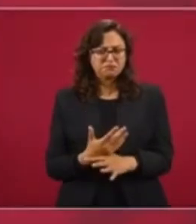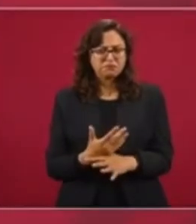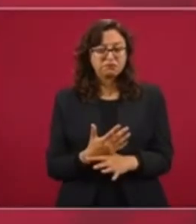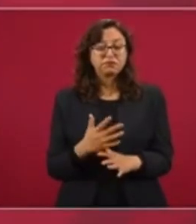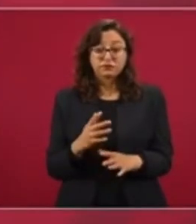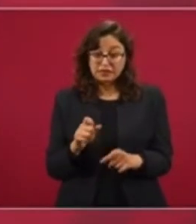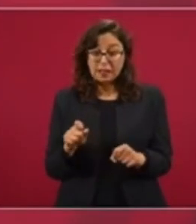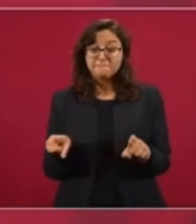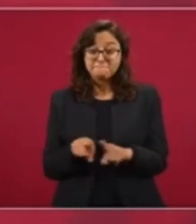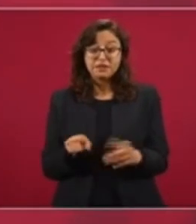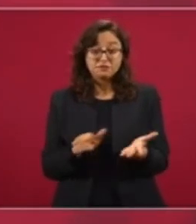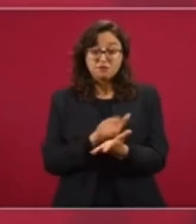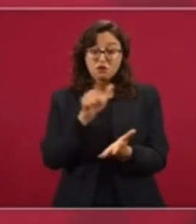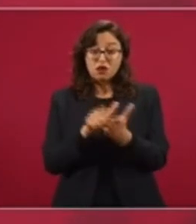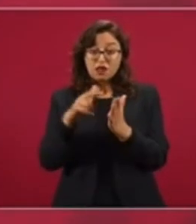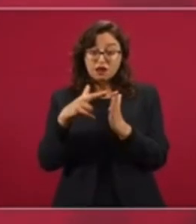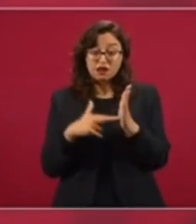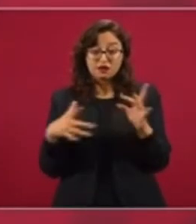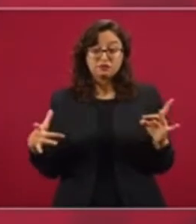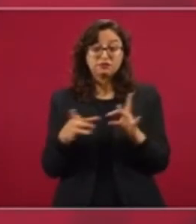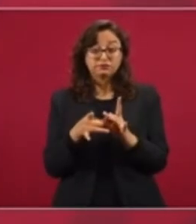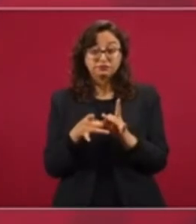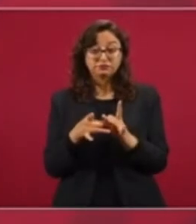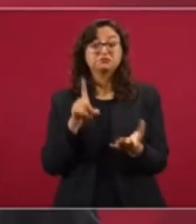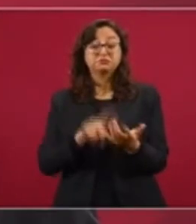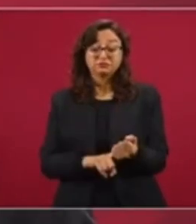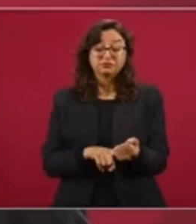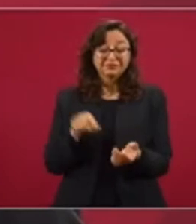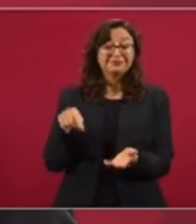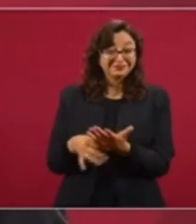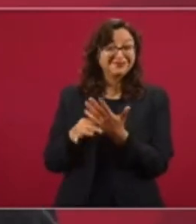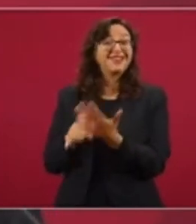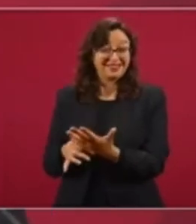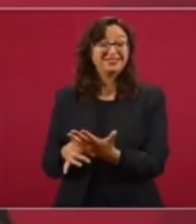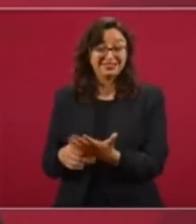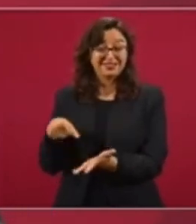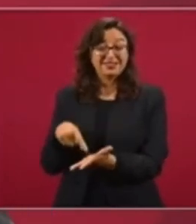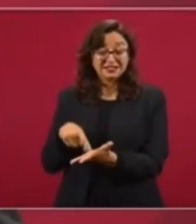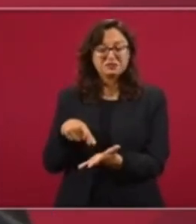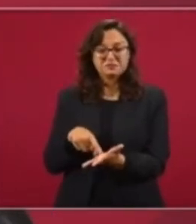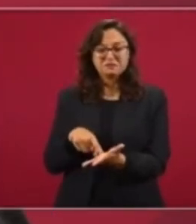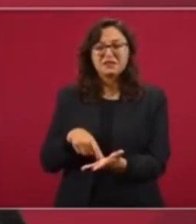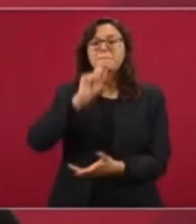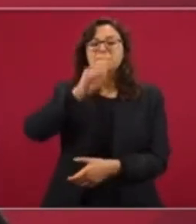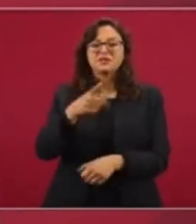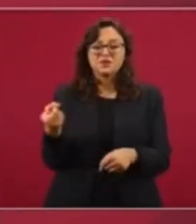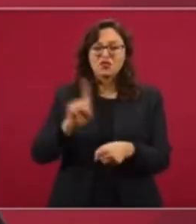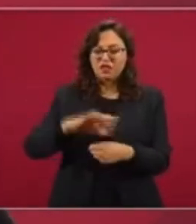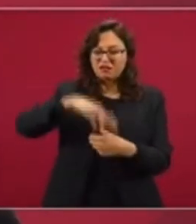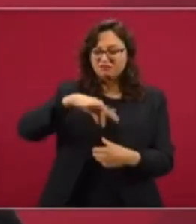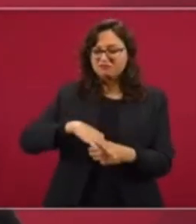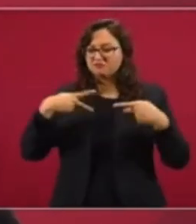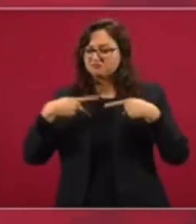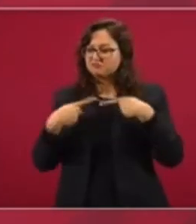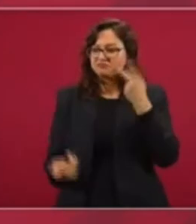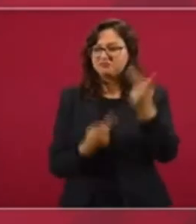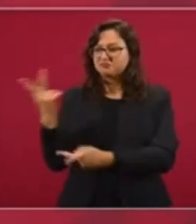porque incluso la ley reglamentaria vigente habla de hacer la consulta el mismo día de la elección.